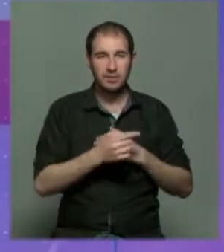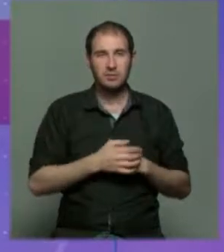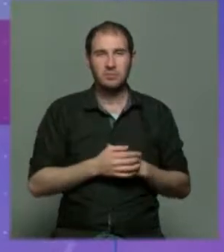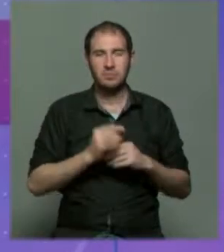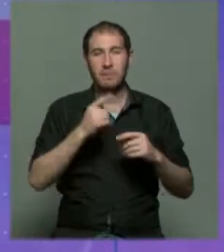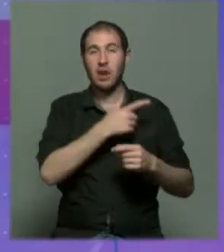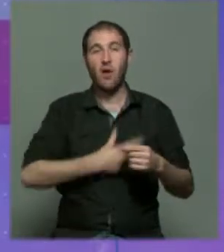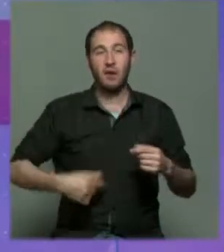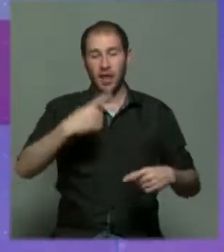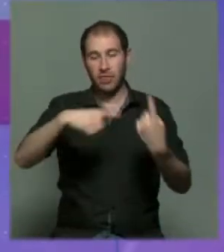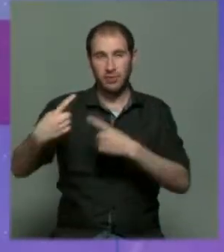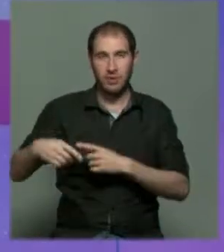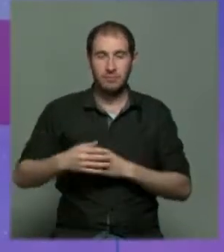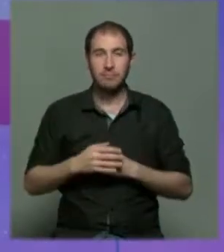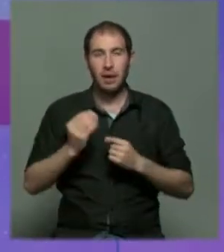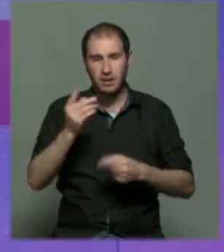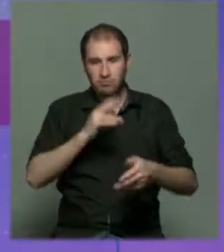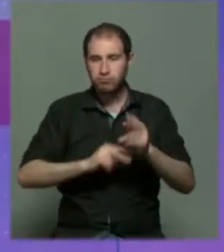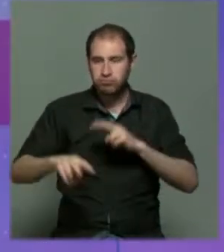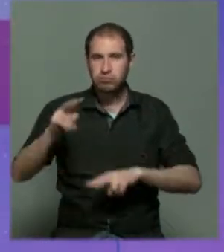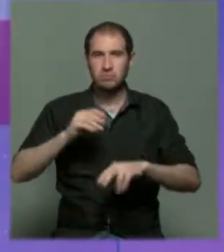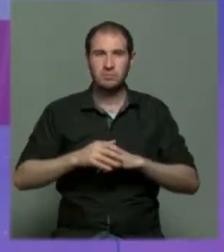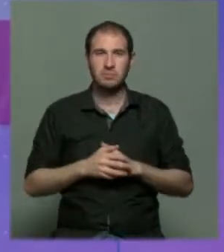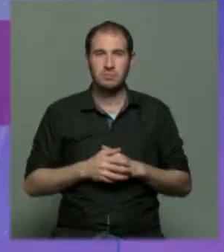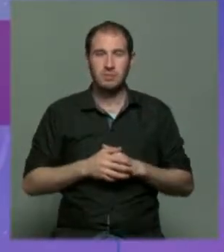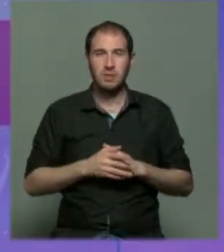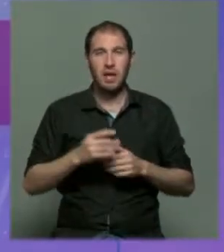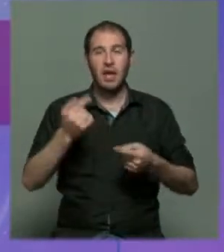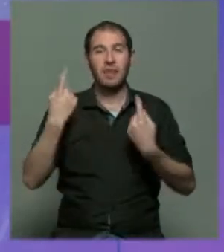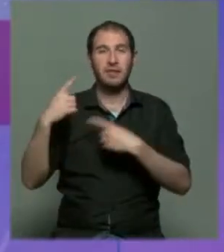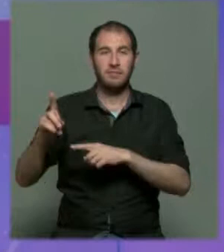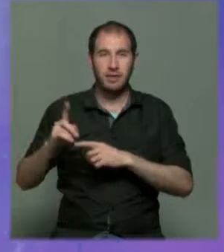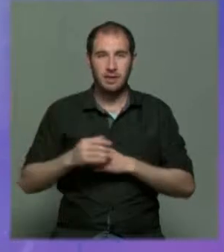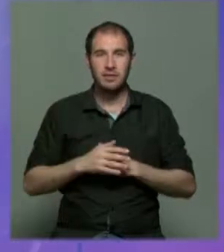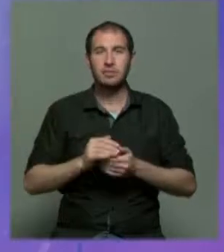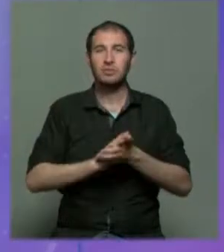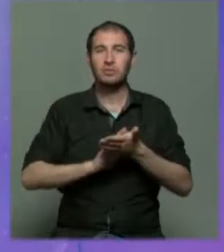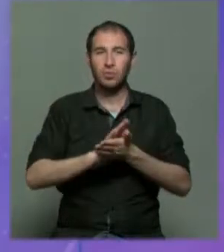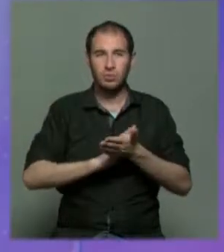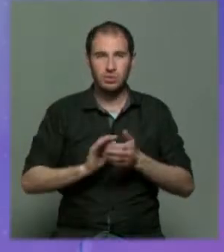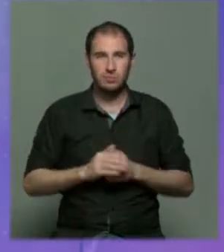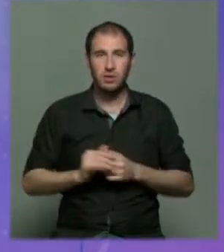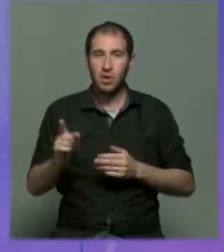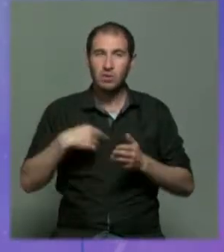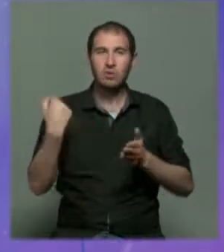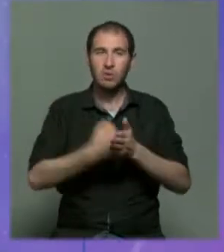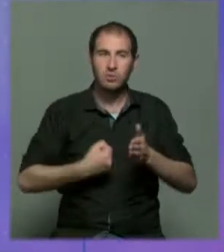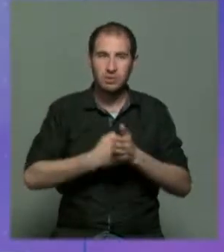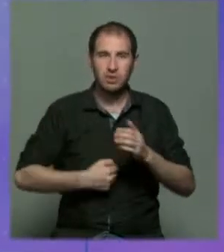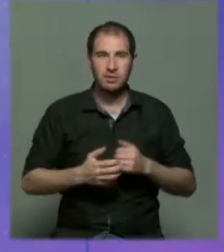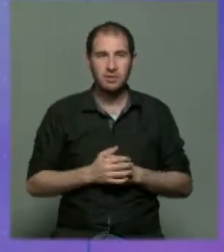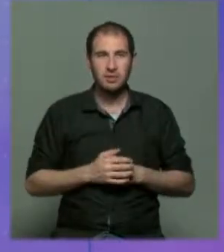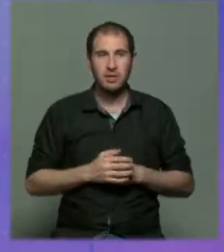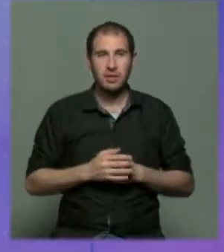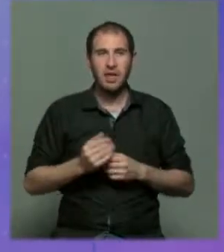los gobernadores para poder ir buscando alguna alternativa de solución a todo esto. Hemos luchado mucho